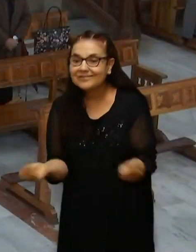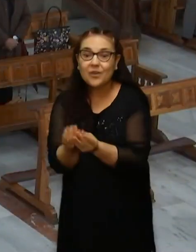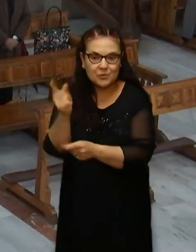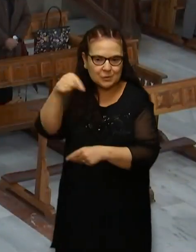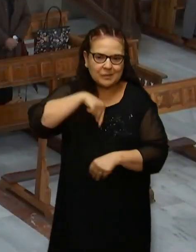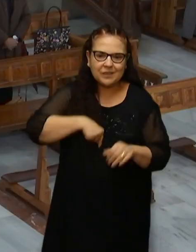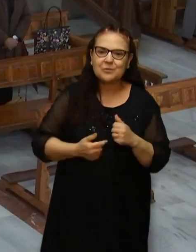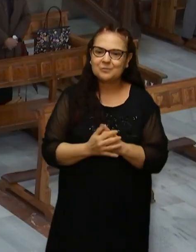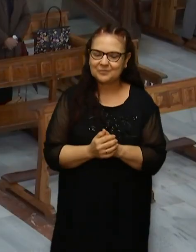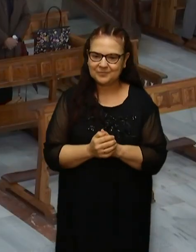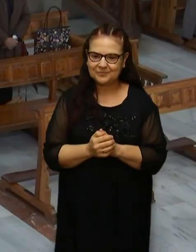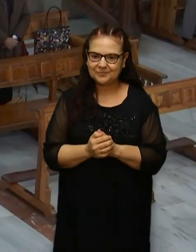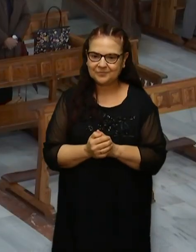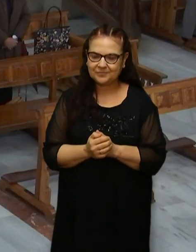vosotros.